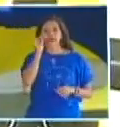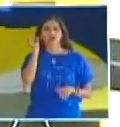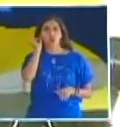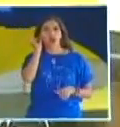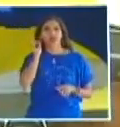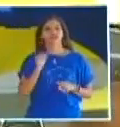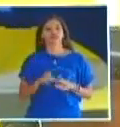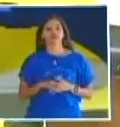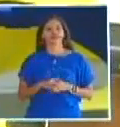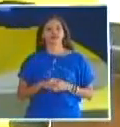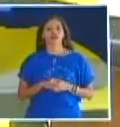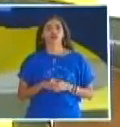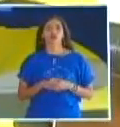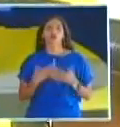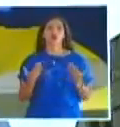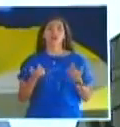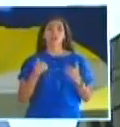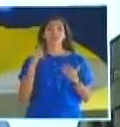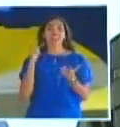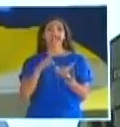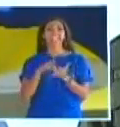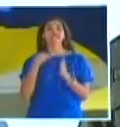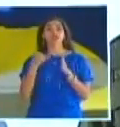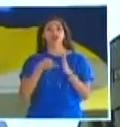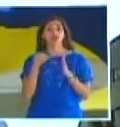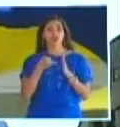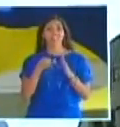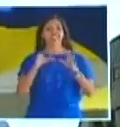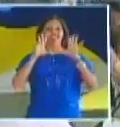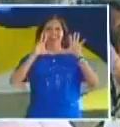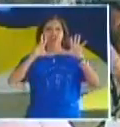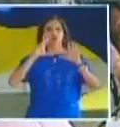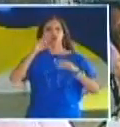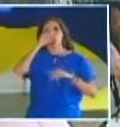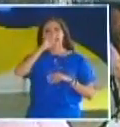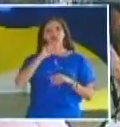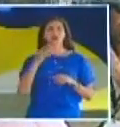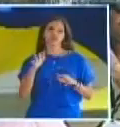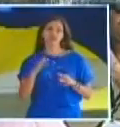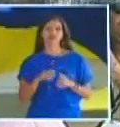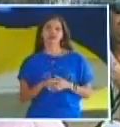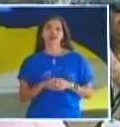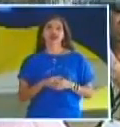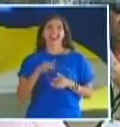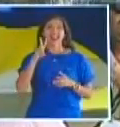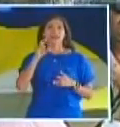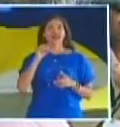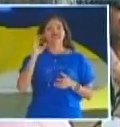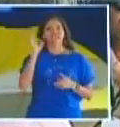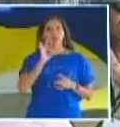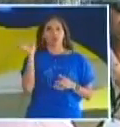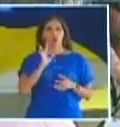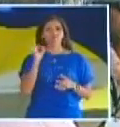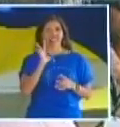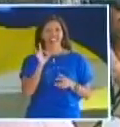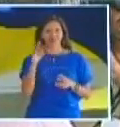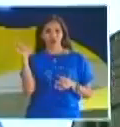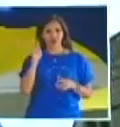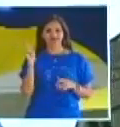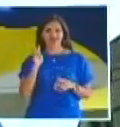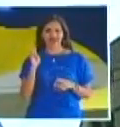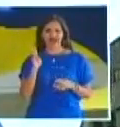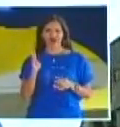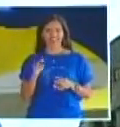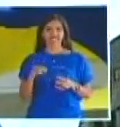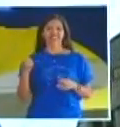venezolanos. Cuando yo llegué a esa institución hace 18 años casi, el 20% de los venezolanos